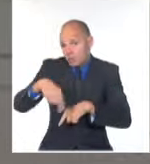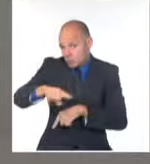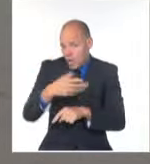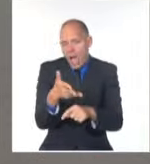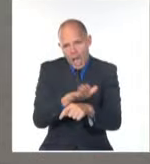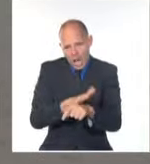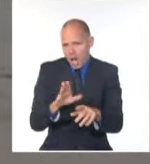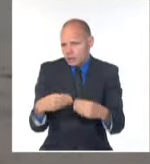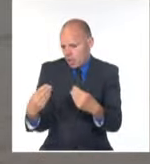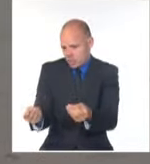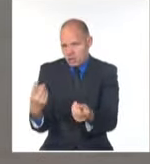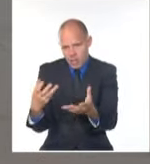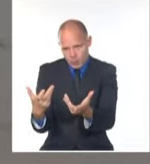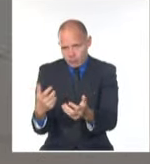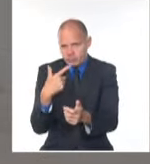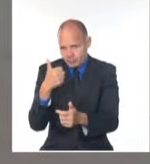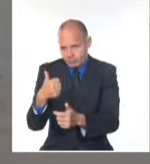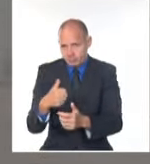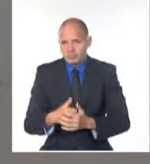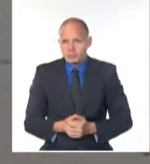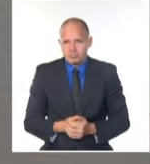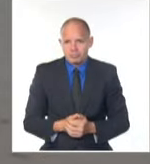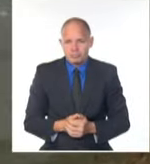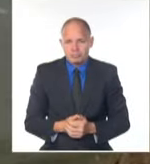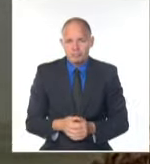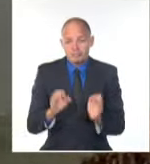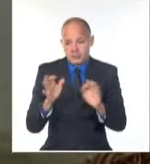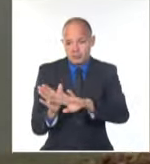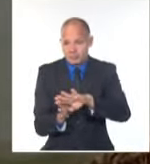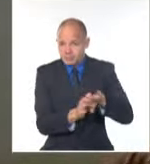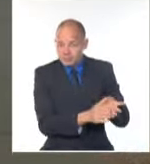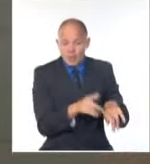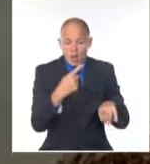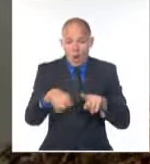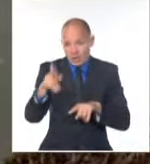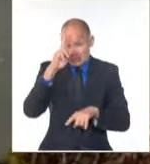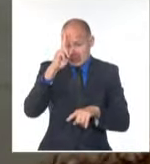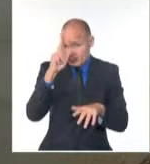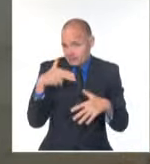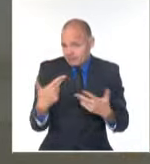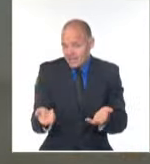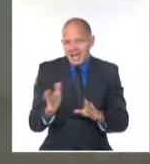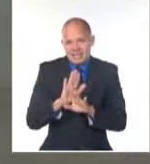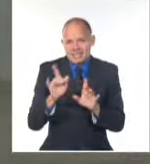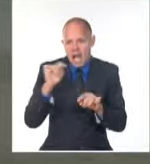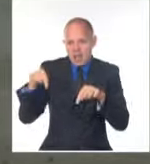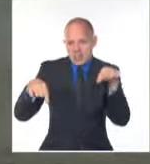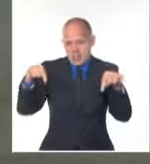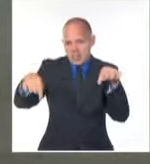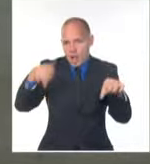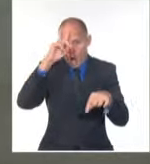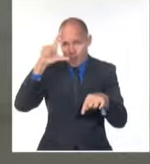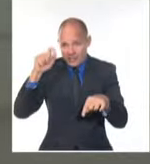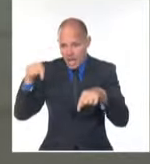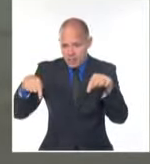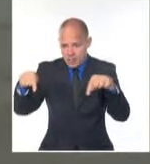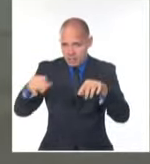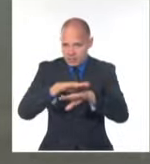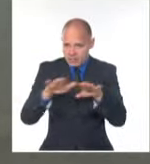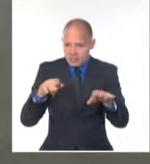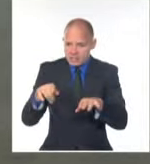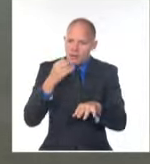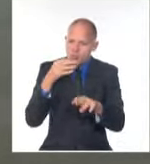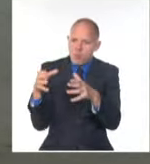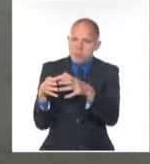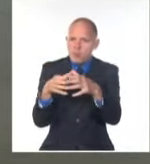servicio eléctrico Asimismo el sistema de salud dispuso en cada centro hospitalario los equipos de trabajo